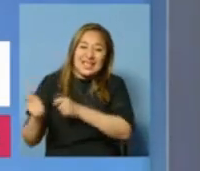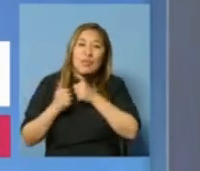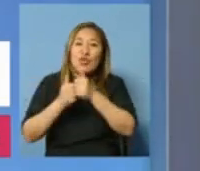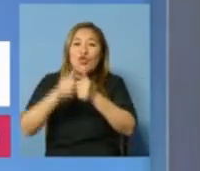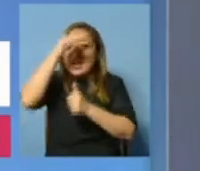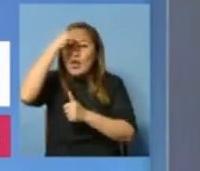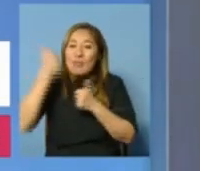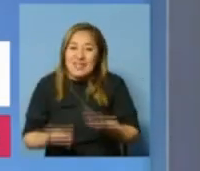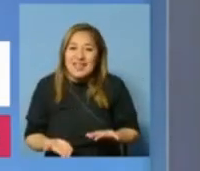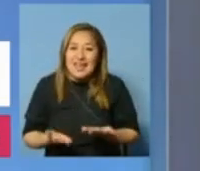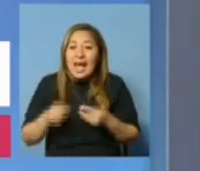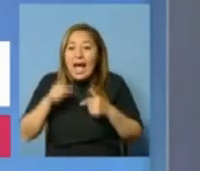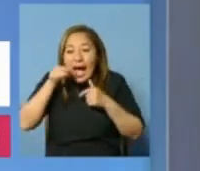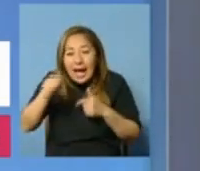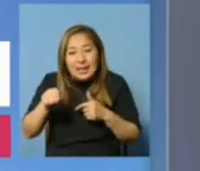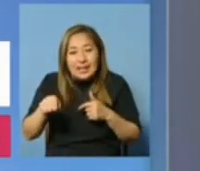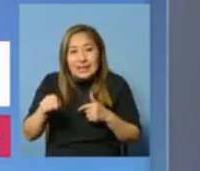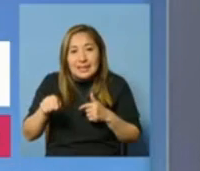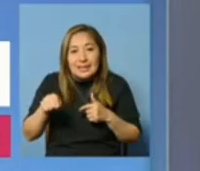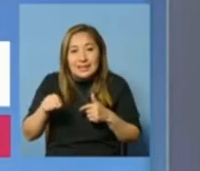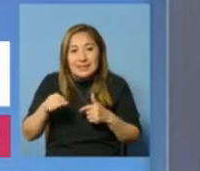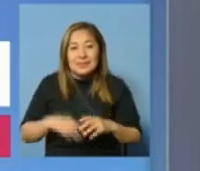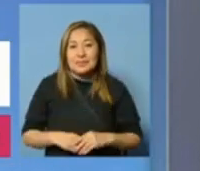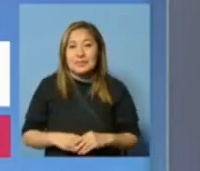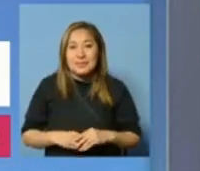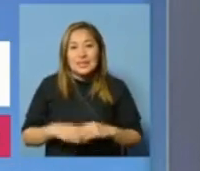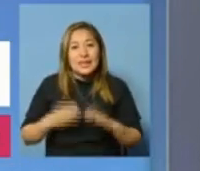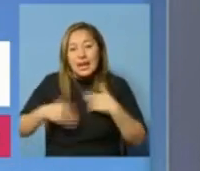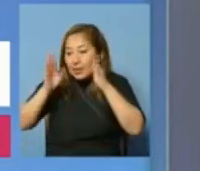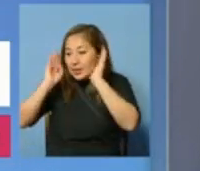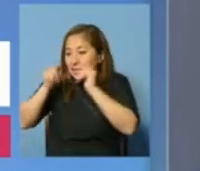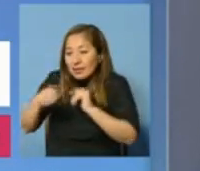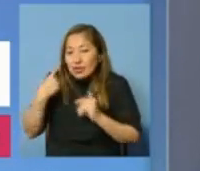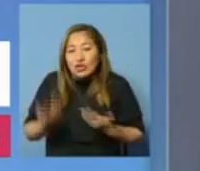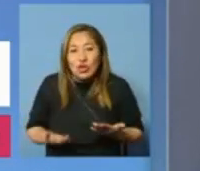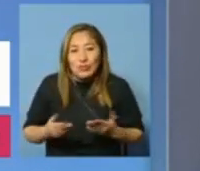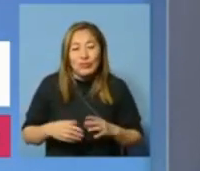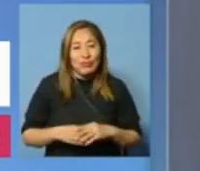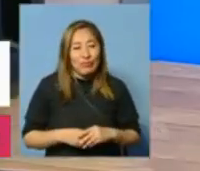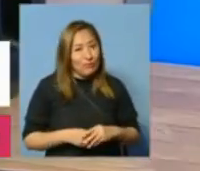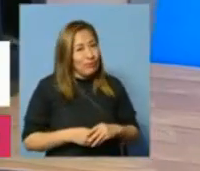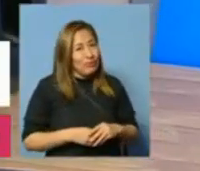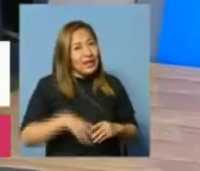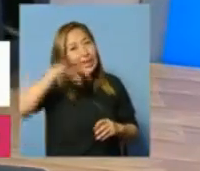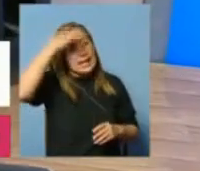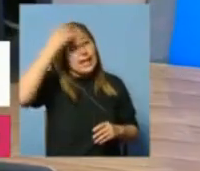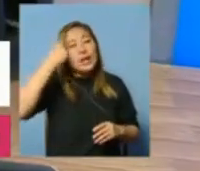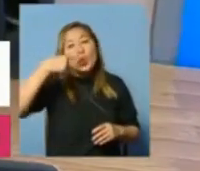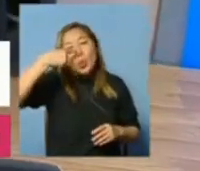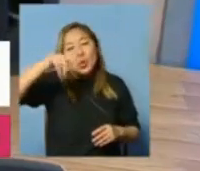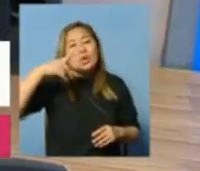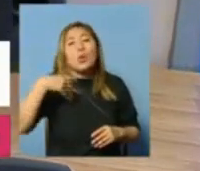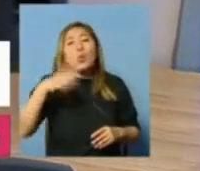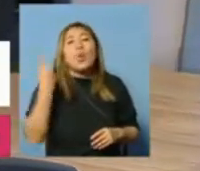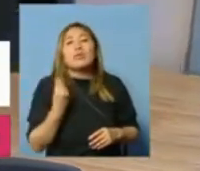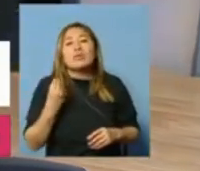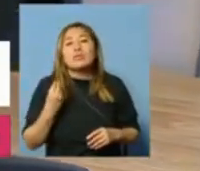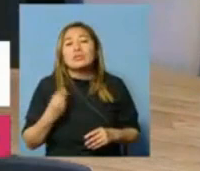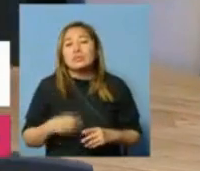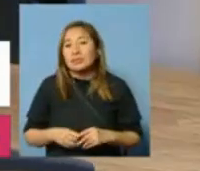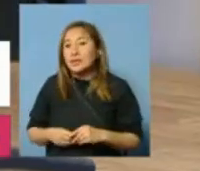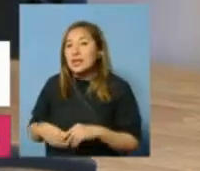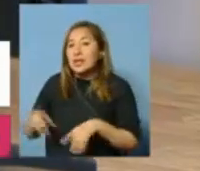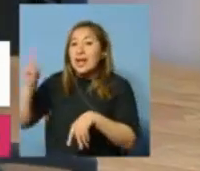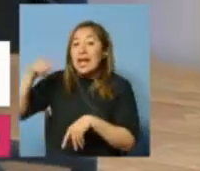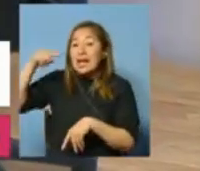Ahí creo que hay que poner la mayor atención, digamos, en eso, ¿no? El acto de cierre, ¿dónde va a ser? ¿A qué hora? A